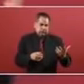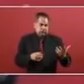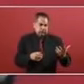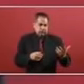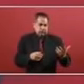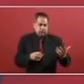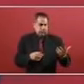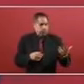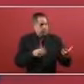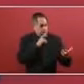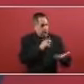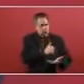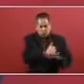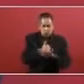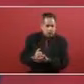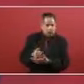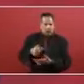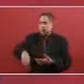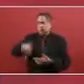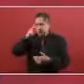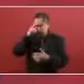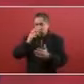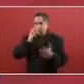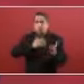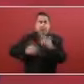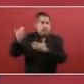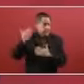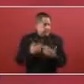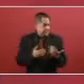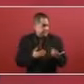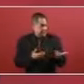así se contribuye a sacar adelante al país.